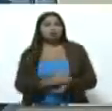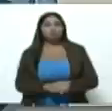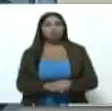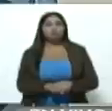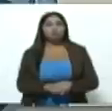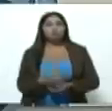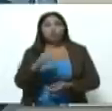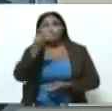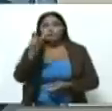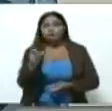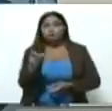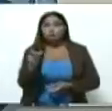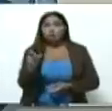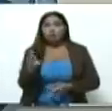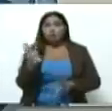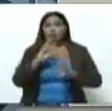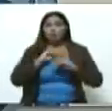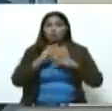una persona que se asume